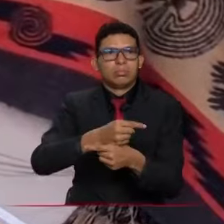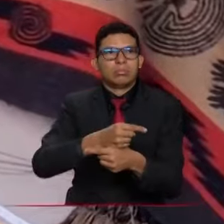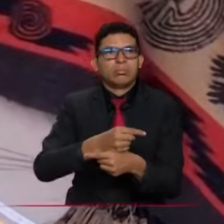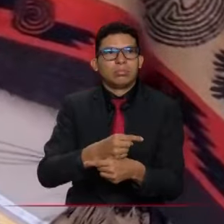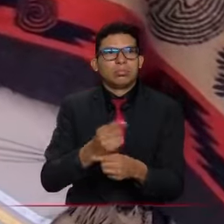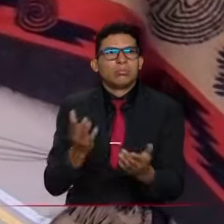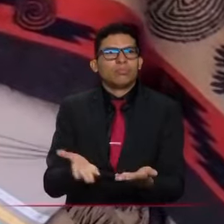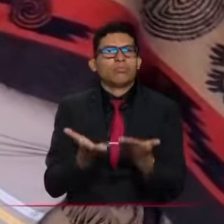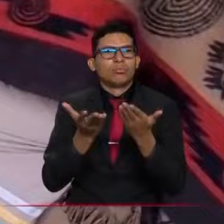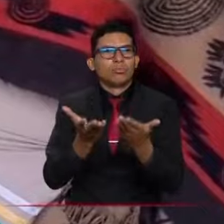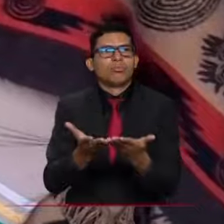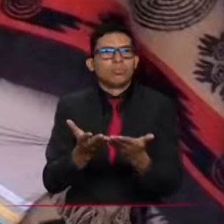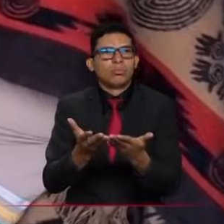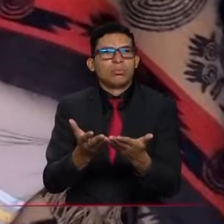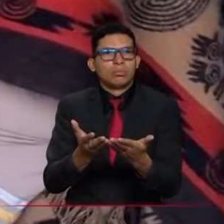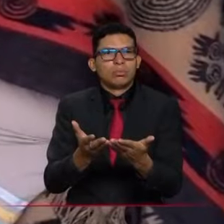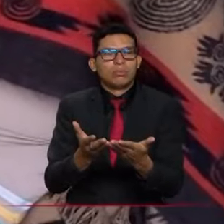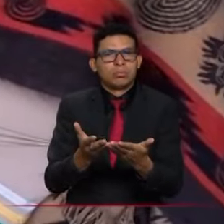a dar